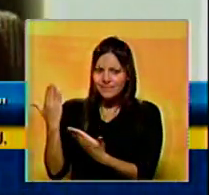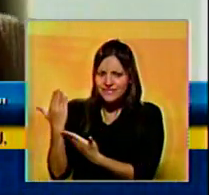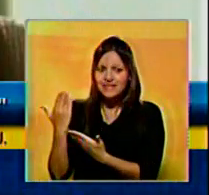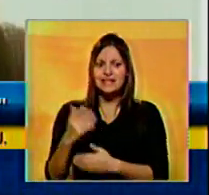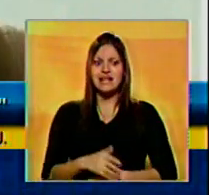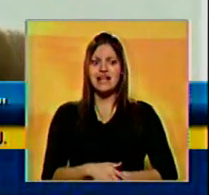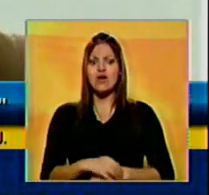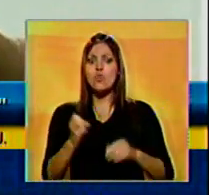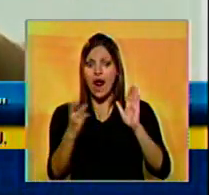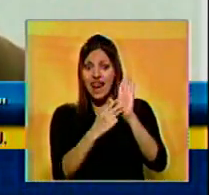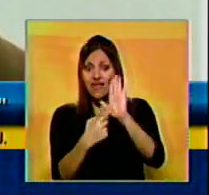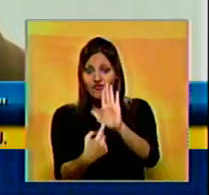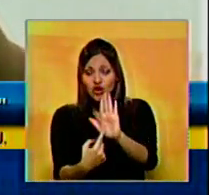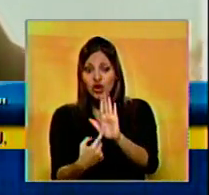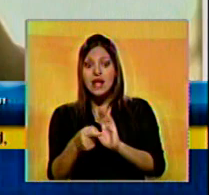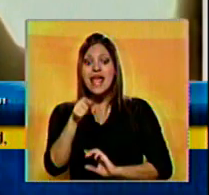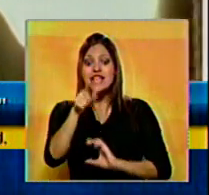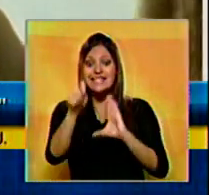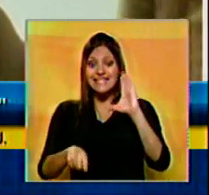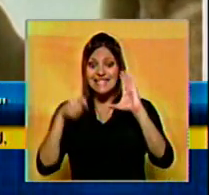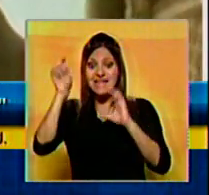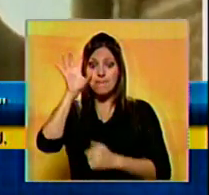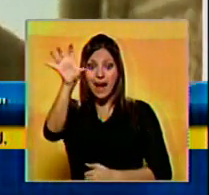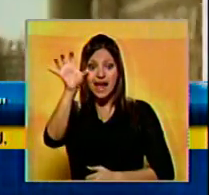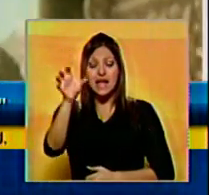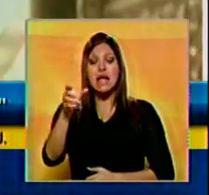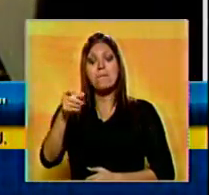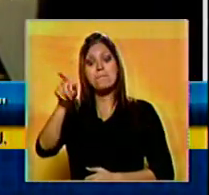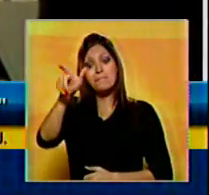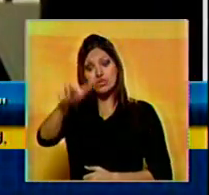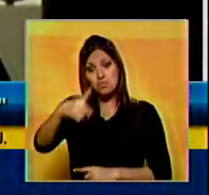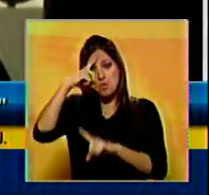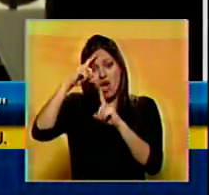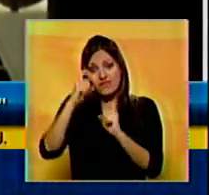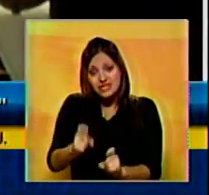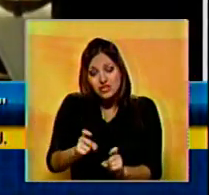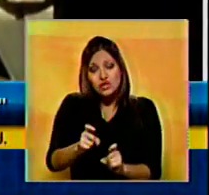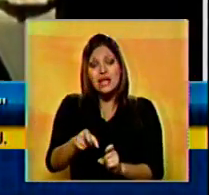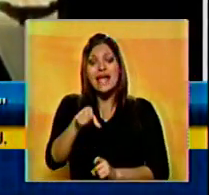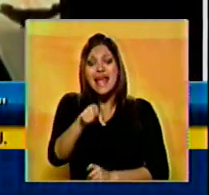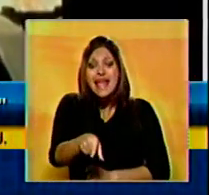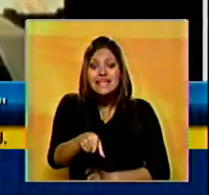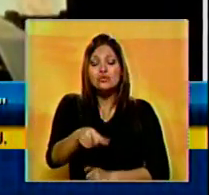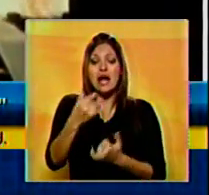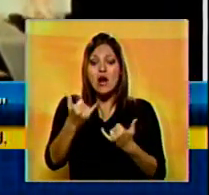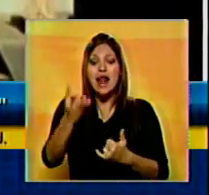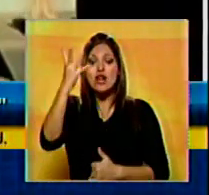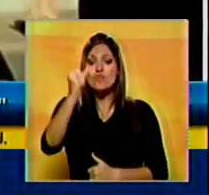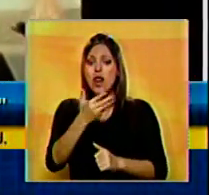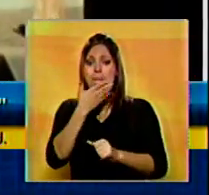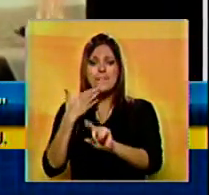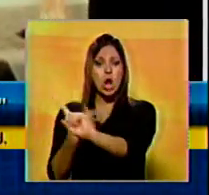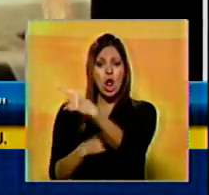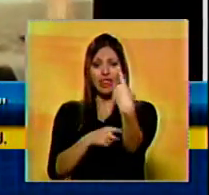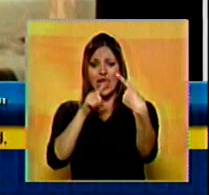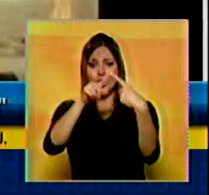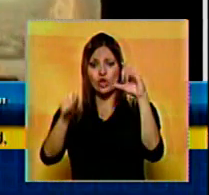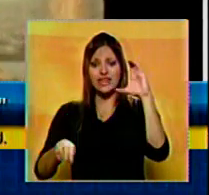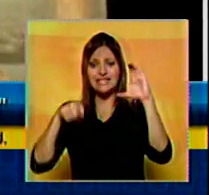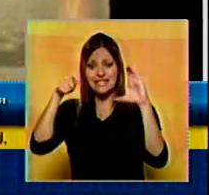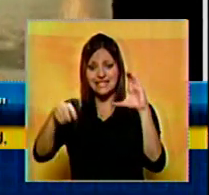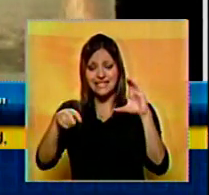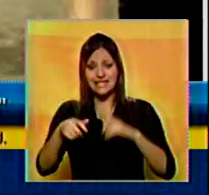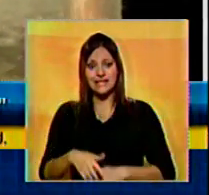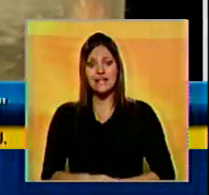este viernes a los cines de ese país y, según los expertos, se ubica en el puesto número uno de la cartelera